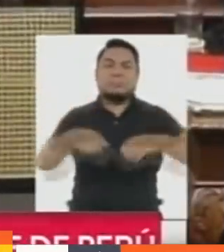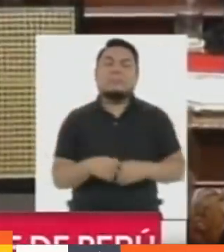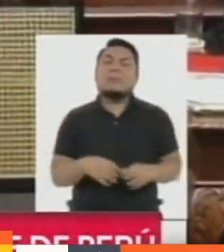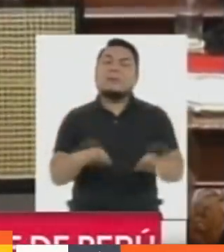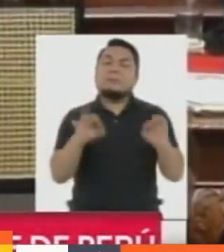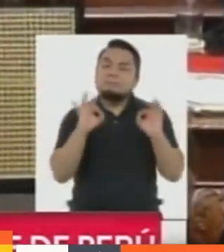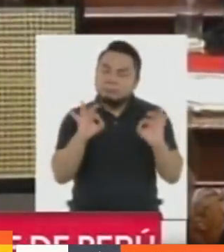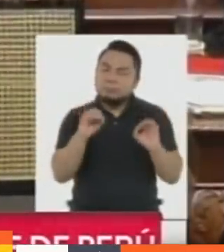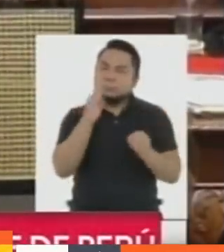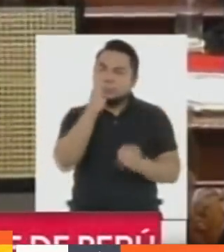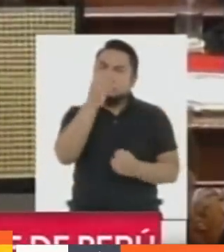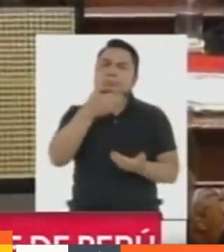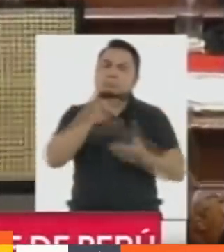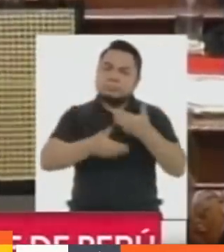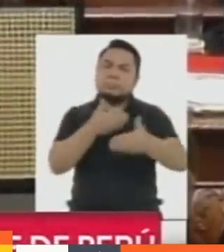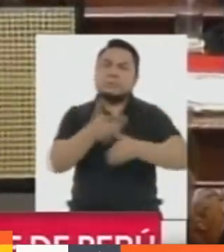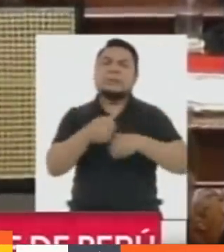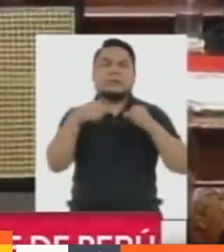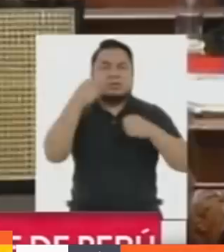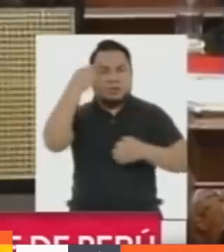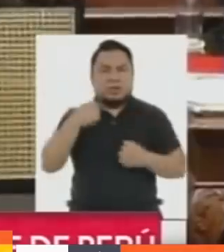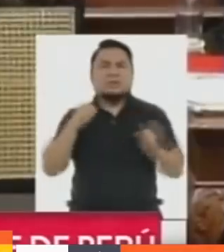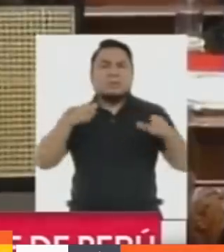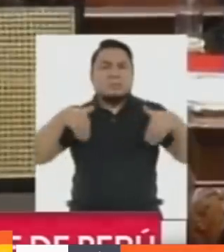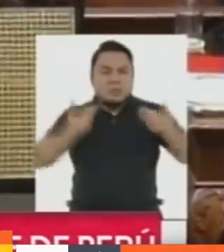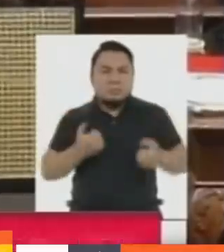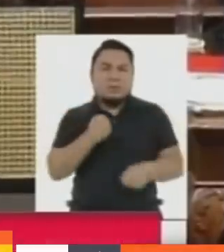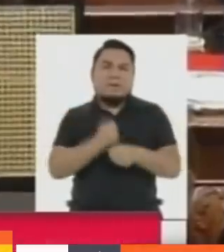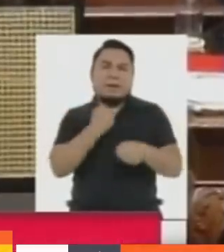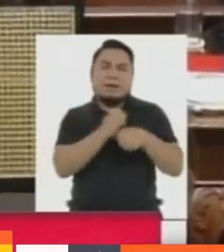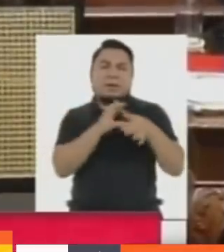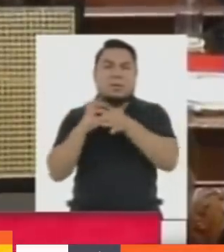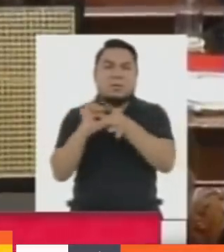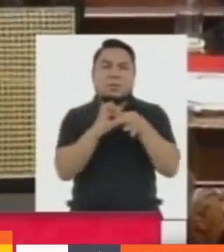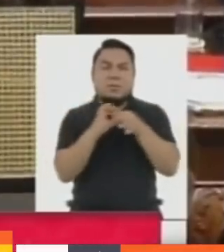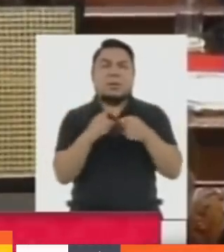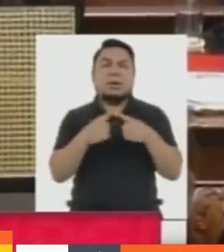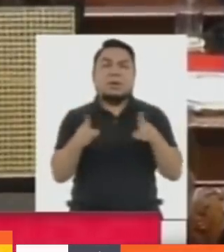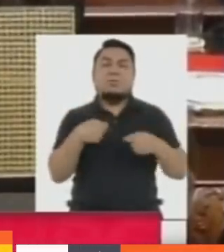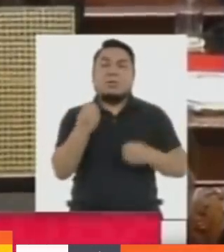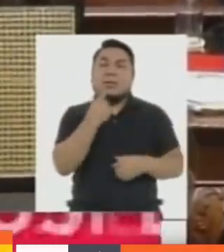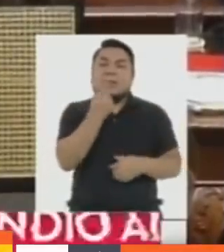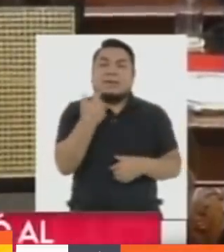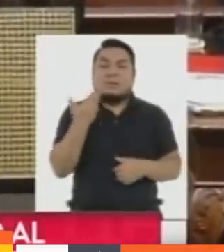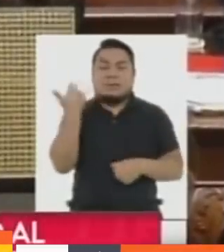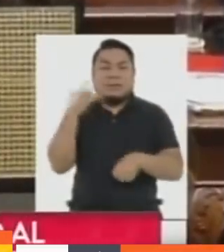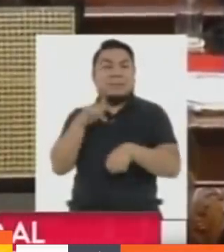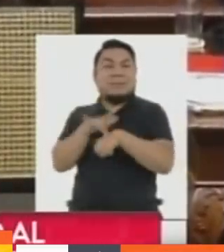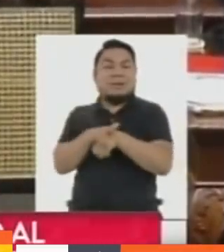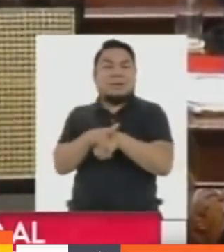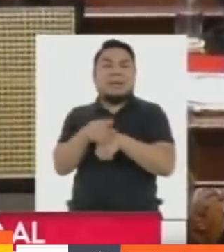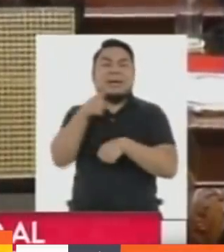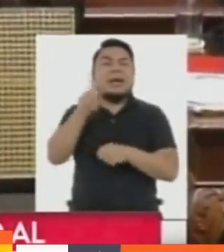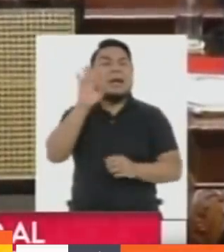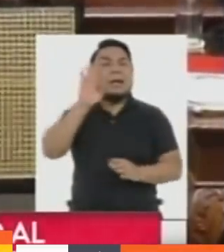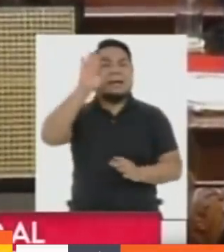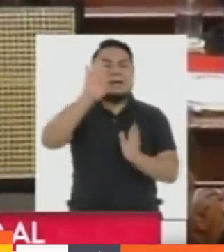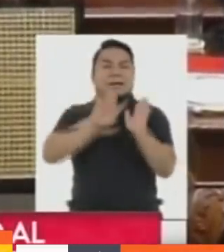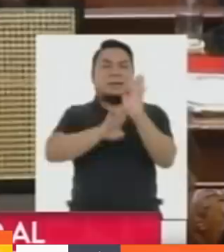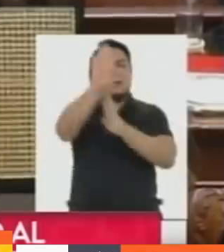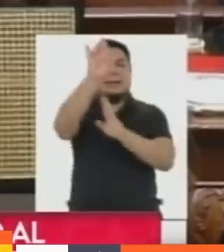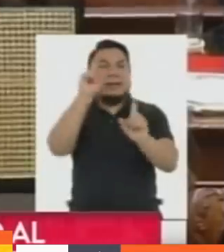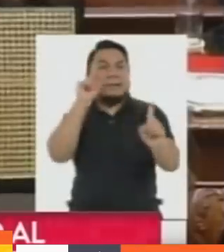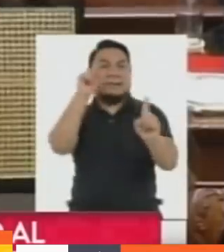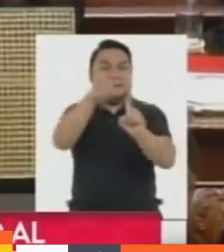conformar el parlamento y de allí hacer las funciones de censuras que tengan que hacerse al consejo de ministros en información por supuesto que usted podrá ver ampliada entre